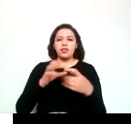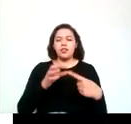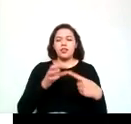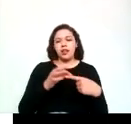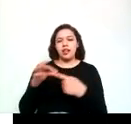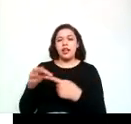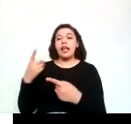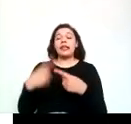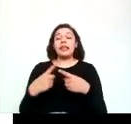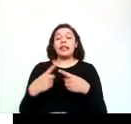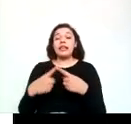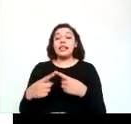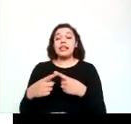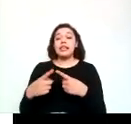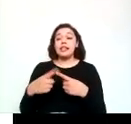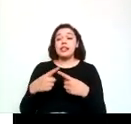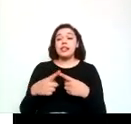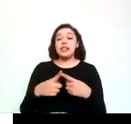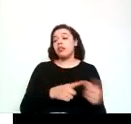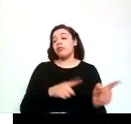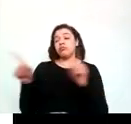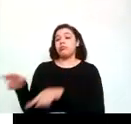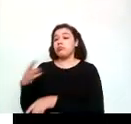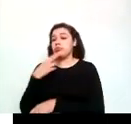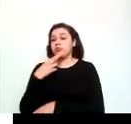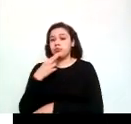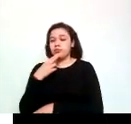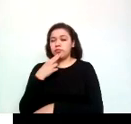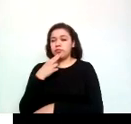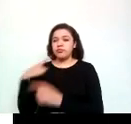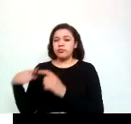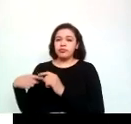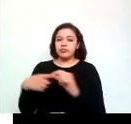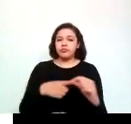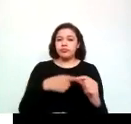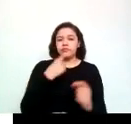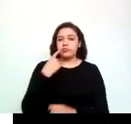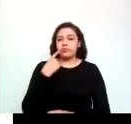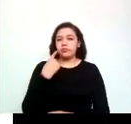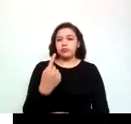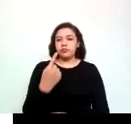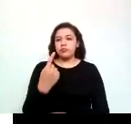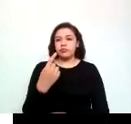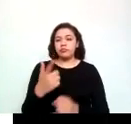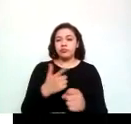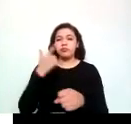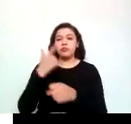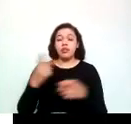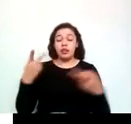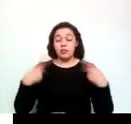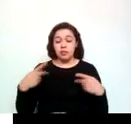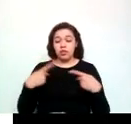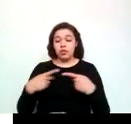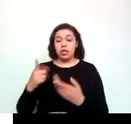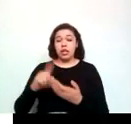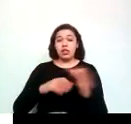son aplicables. La guía de referencia 1 nos ayuda a identificar aquellos